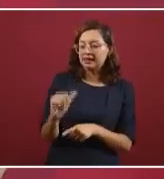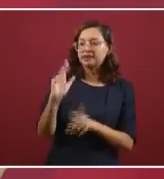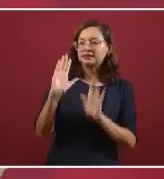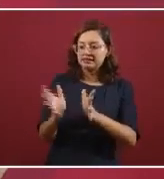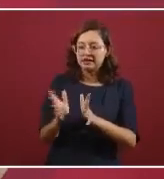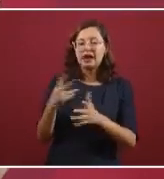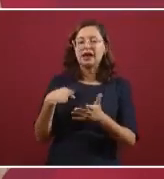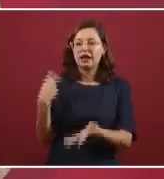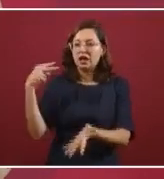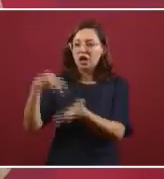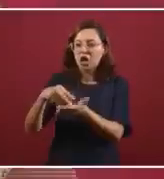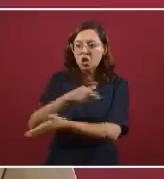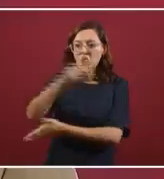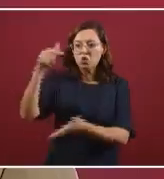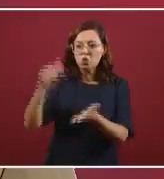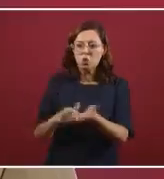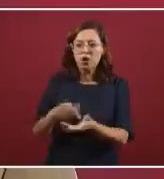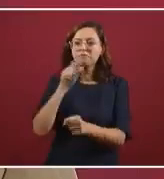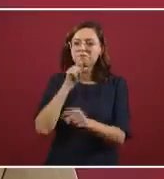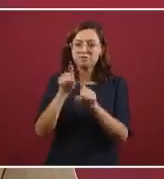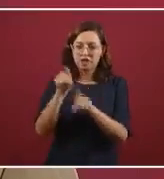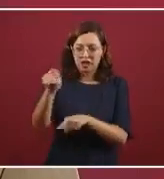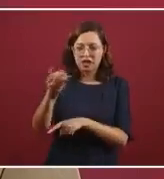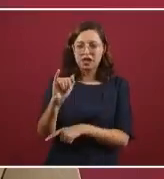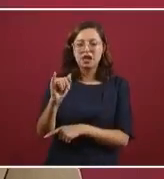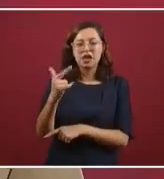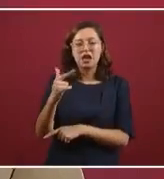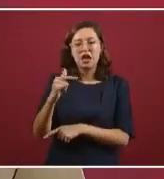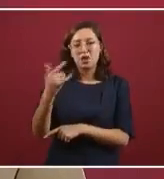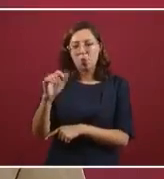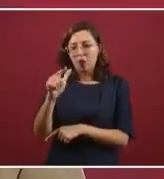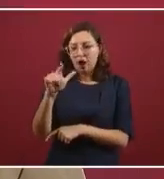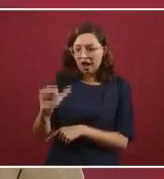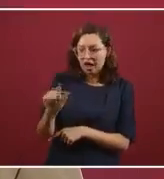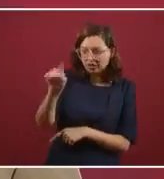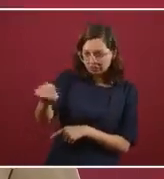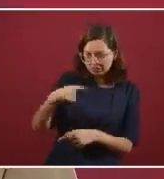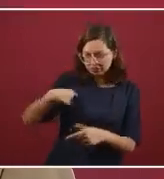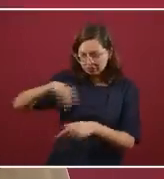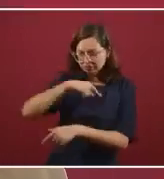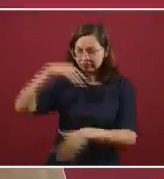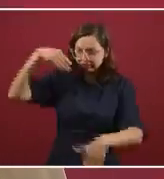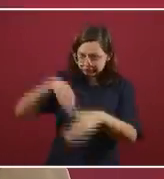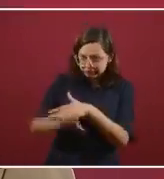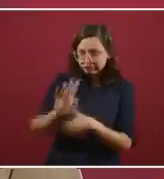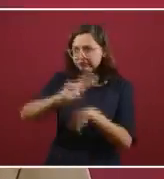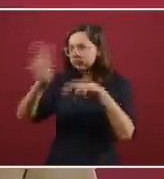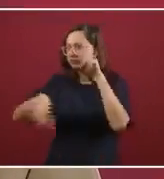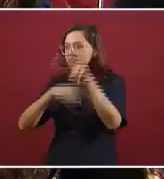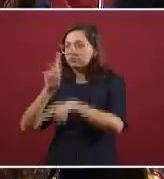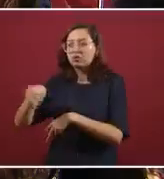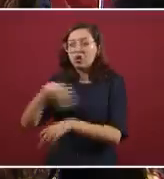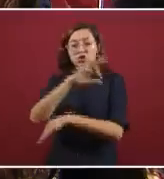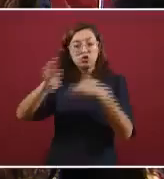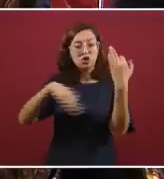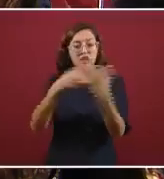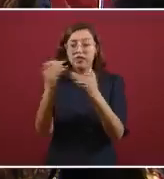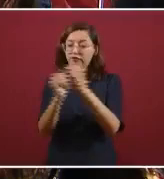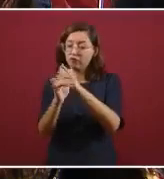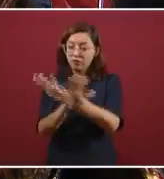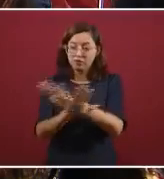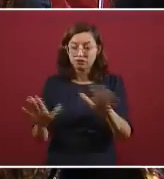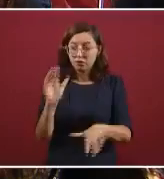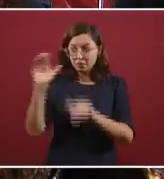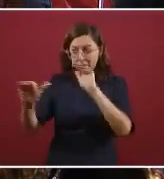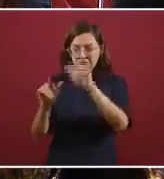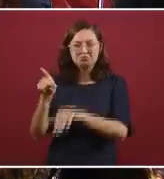las instalaciones del 27 Batallón de Infantería de Iguala y se ha dado respuesta a todos los requerimientos de información que la Comisión ha planteado a las Fuerzas Armadas.